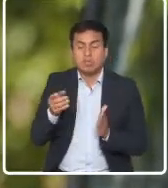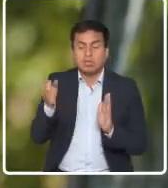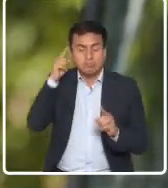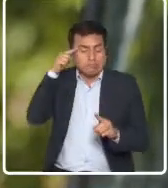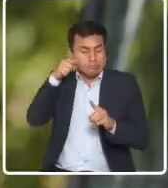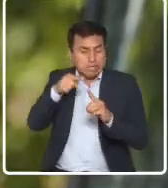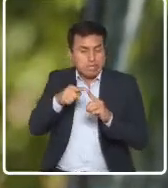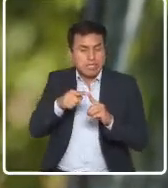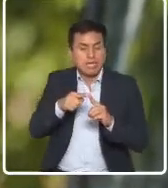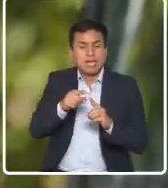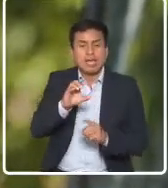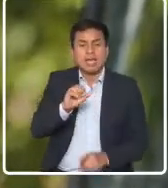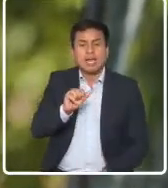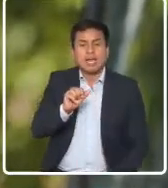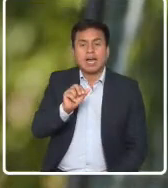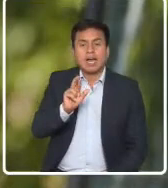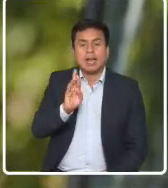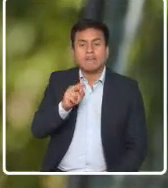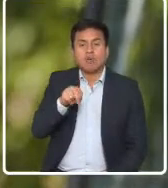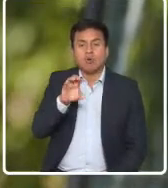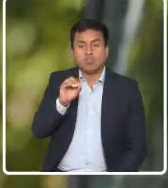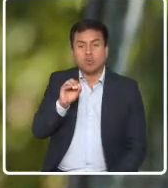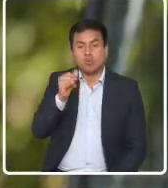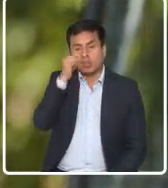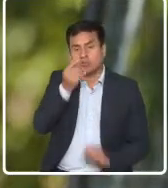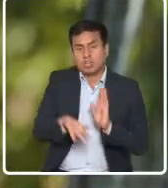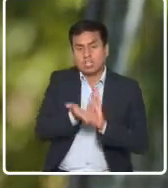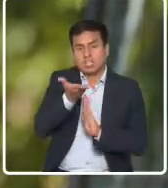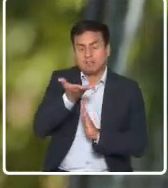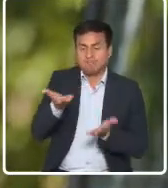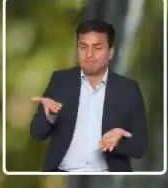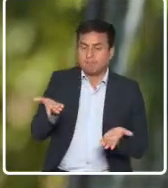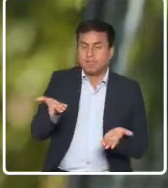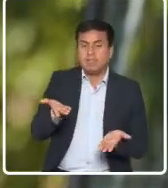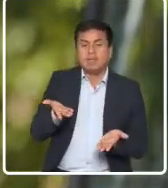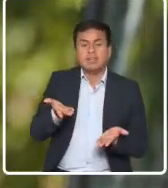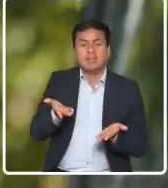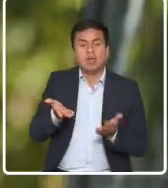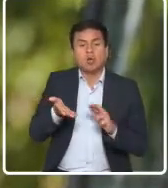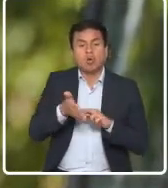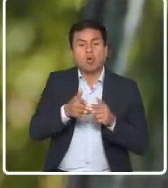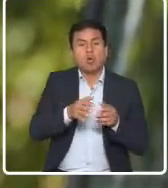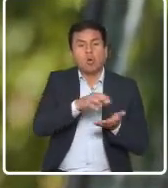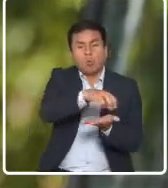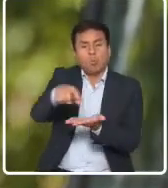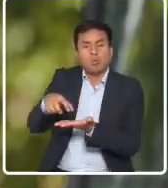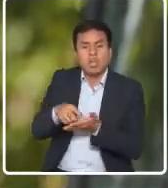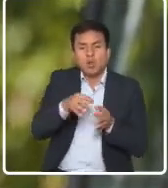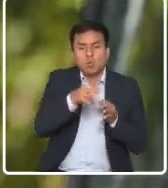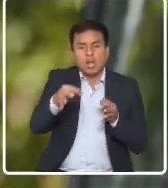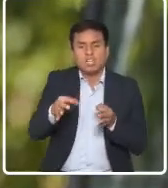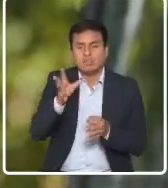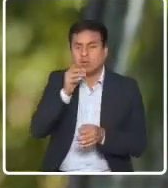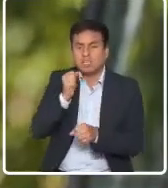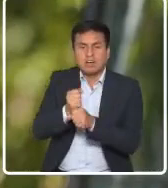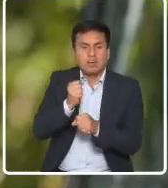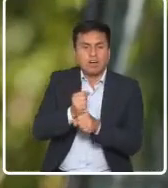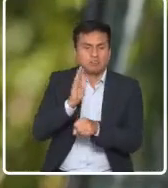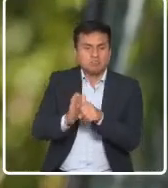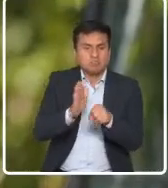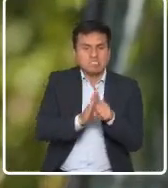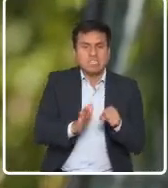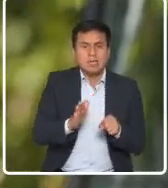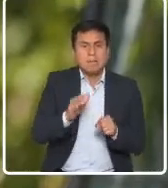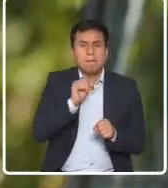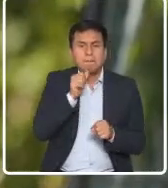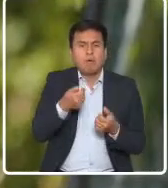nuestra meta hacia la carbono neutralidad, arrastrando con ello a comunas rurales, al desempleo y la pobreza.